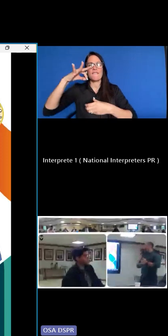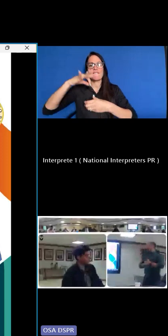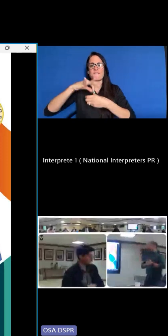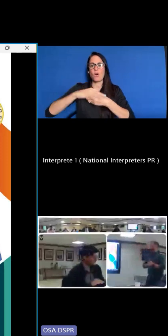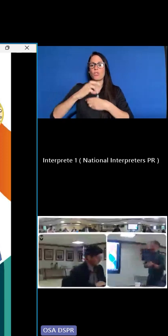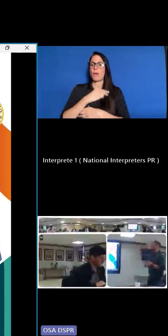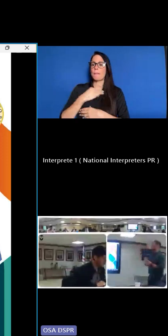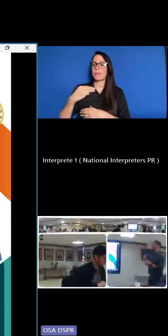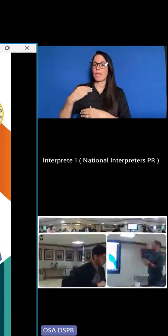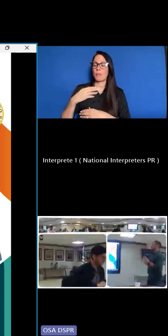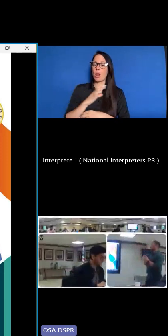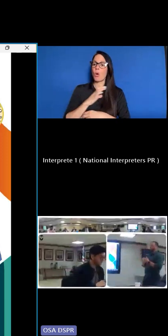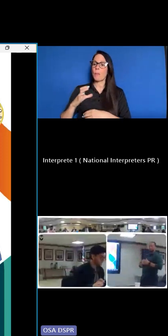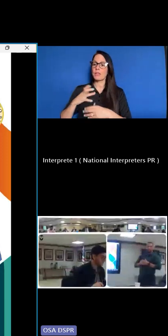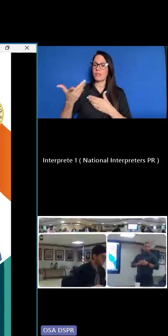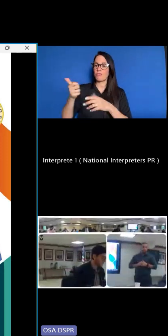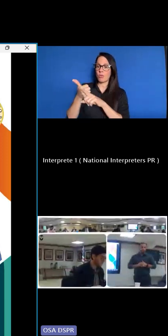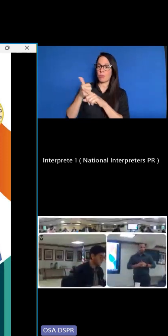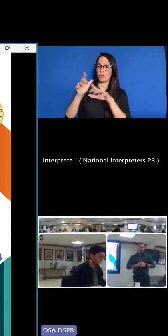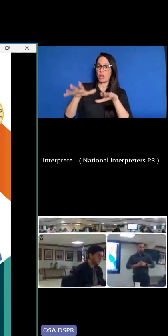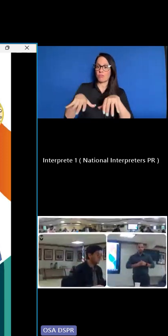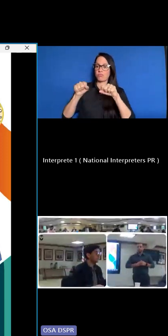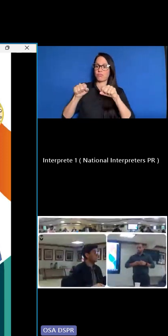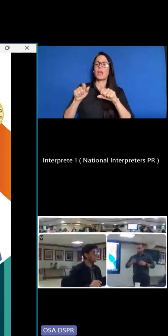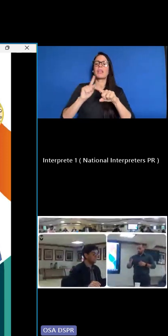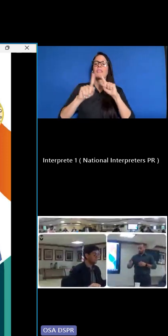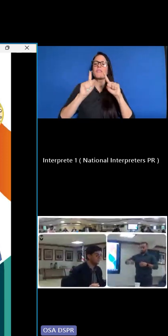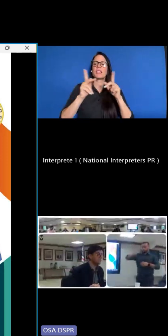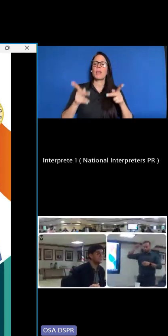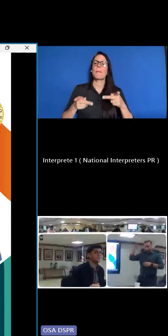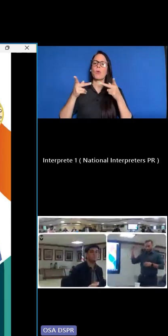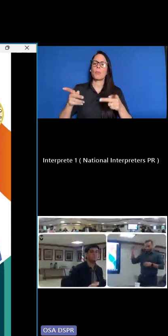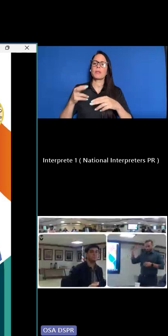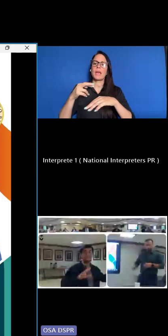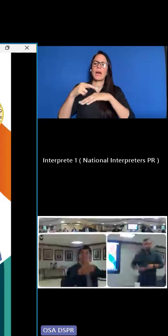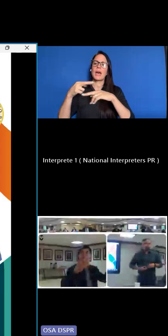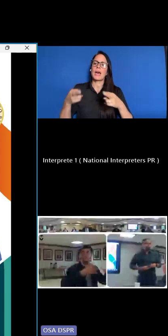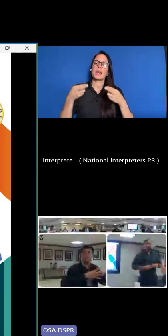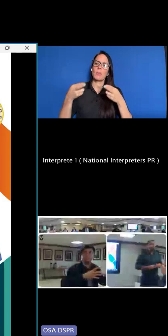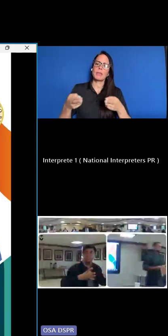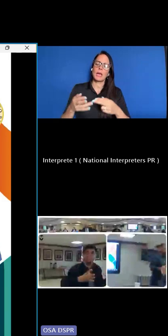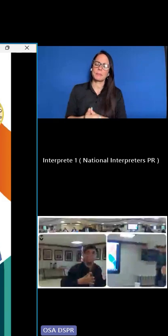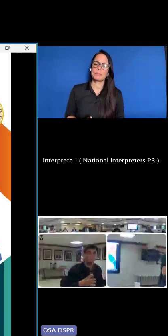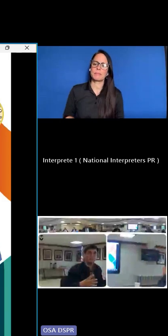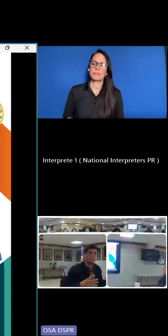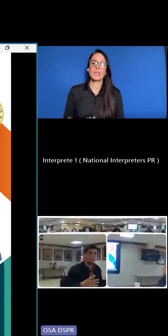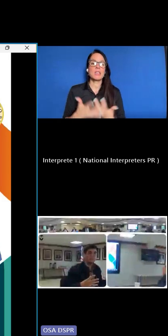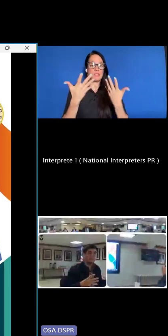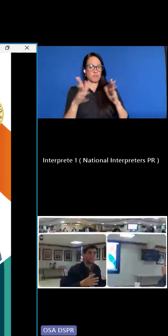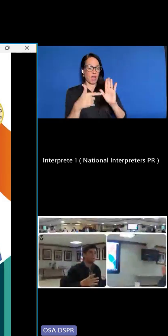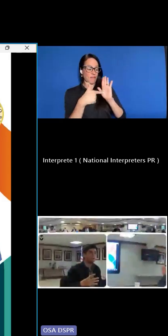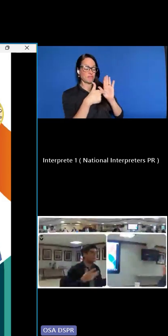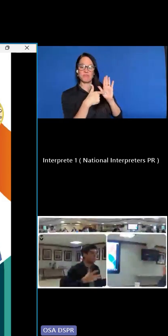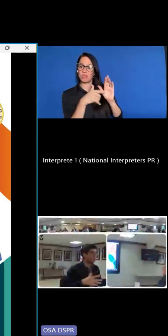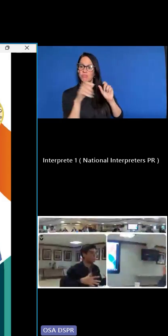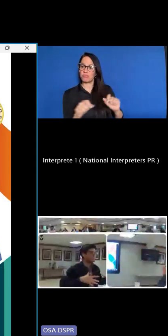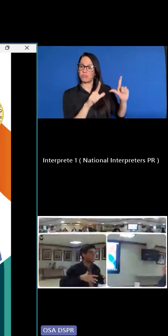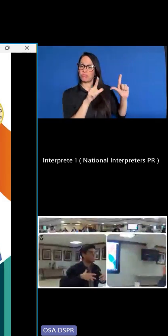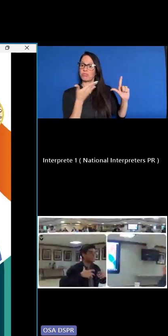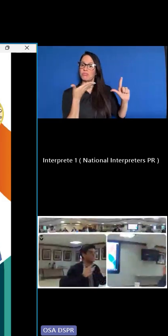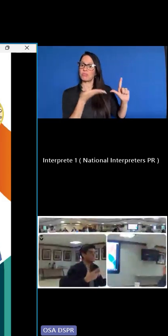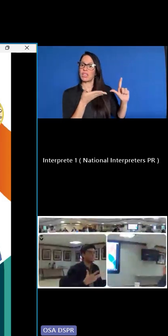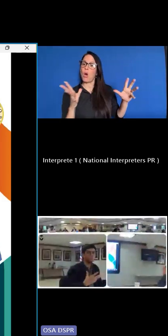recibieron identificadas de propuestas recomendadas. Sí, que gracias, Carlos, ¿verdad? Así que vieron esta presentación, es un resumen de lo que